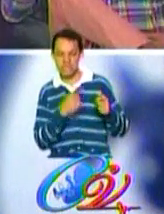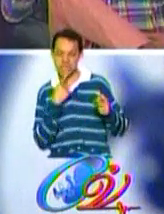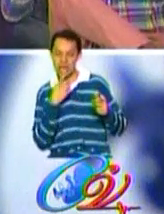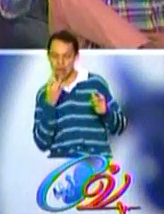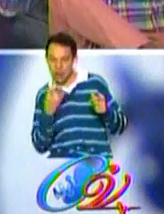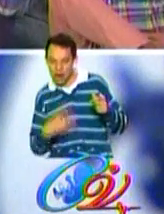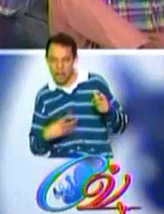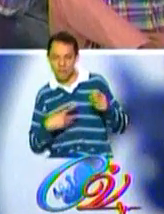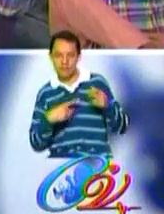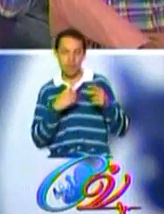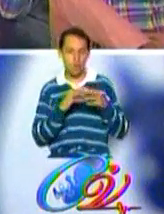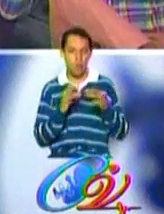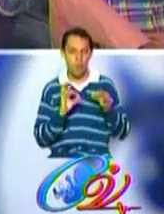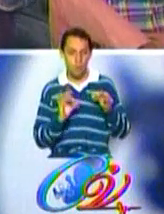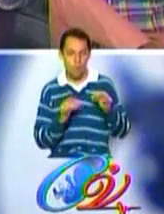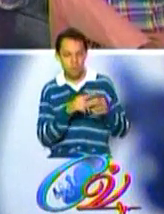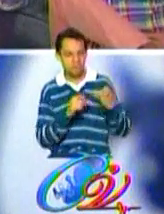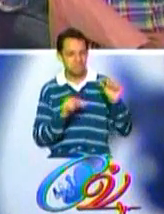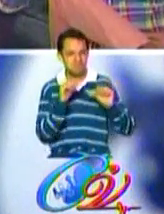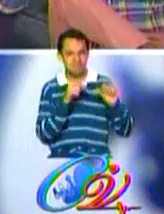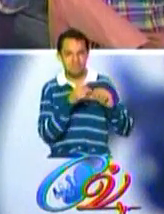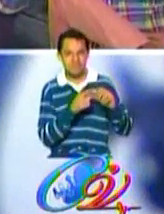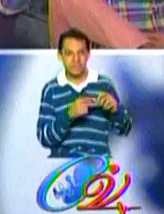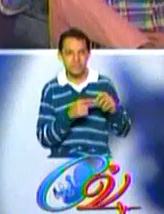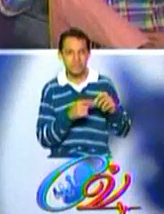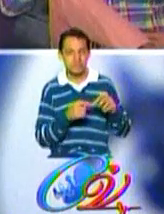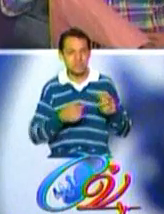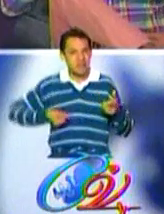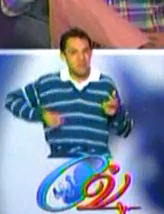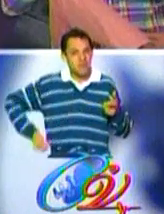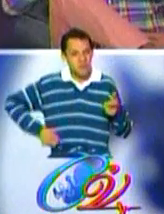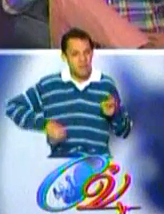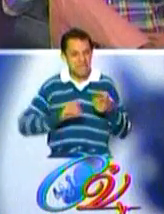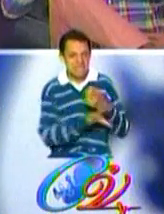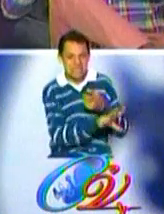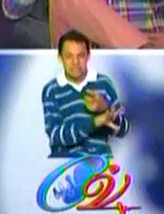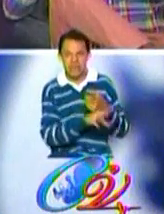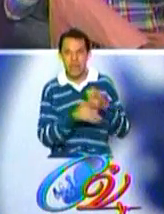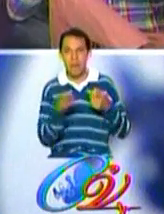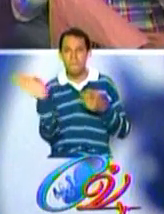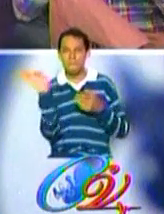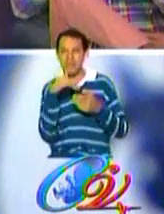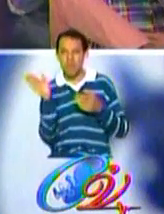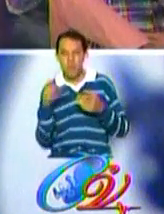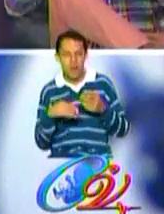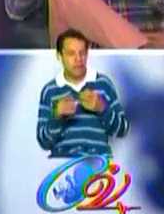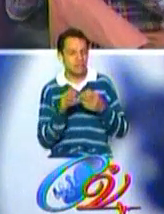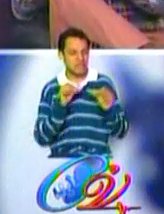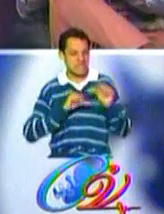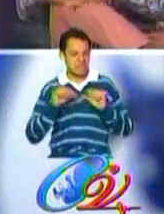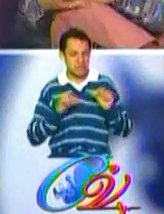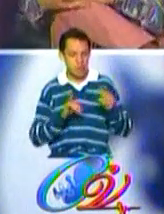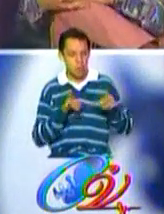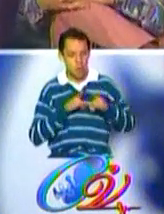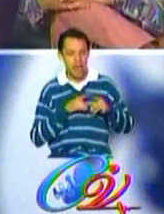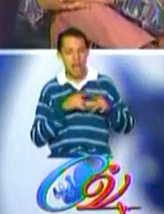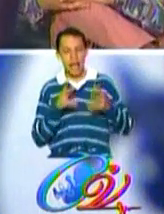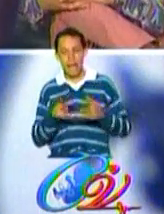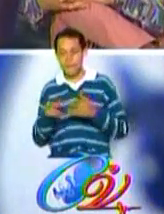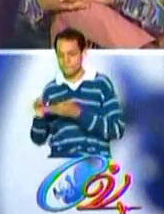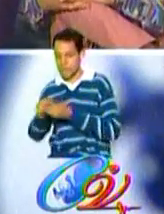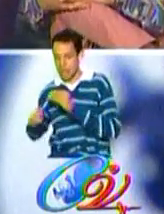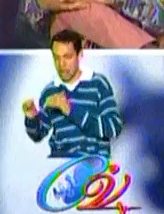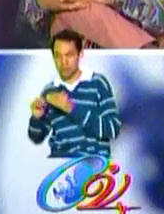son elementos que utilizan como fungicidas, pinturas, en fin, y ahí es donde sale el tratamiento.